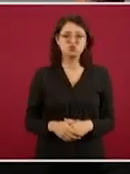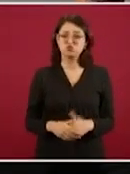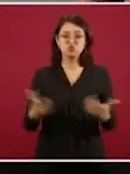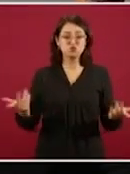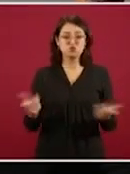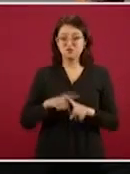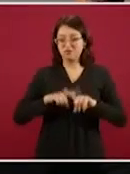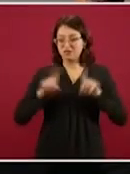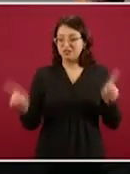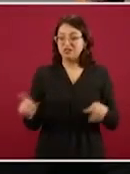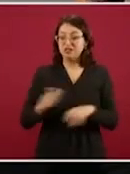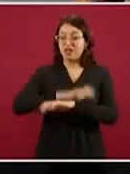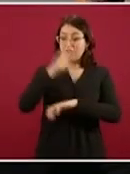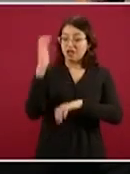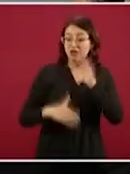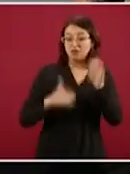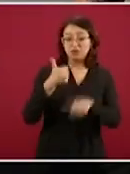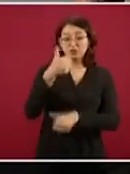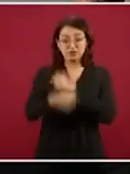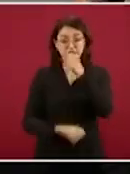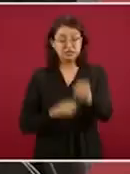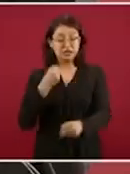sexenio